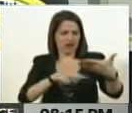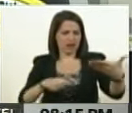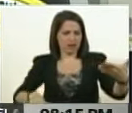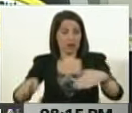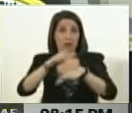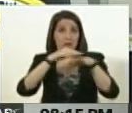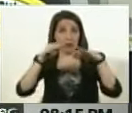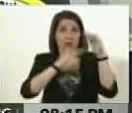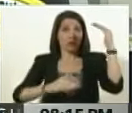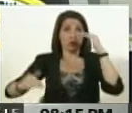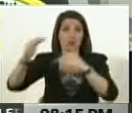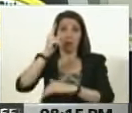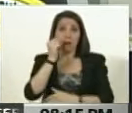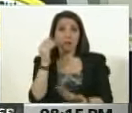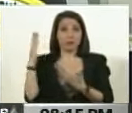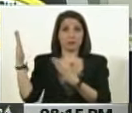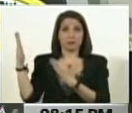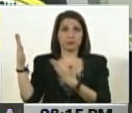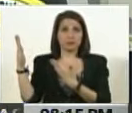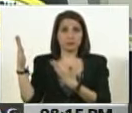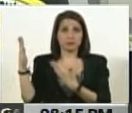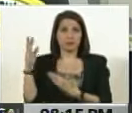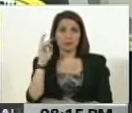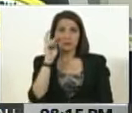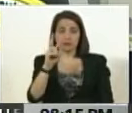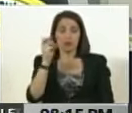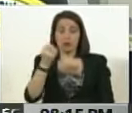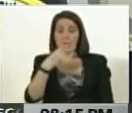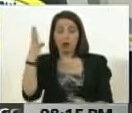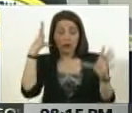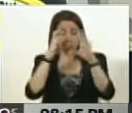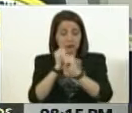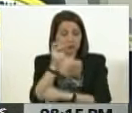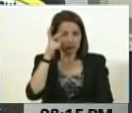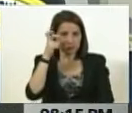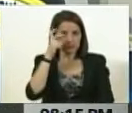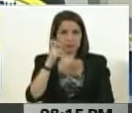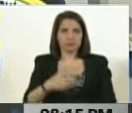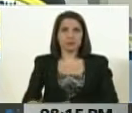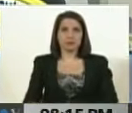mayor general Néstor Reverol Torres. Buenas noches, ministro, lo escuchamos.